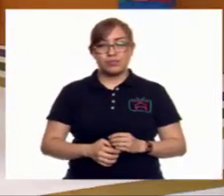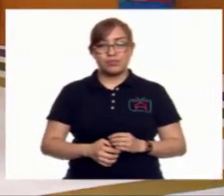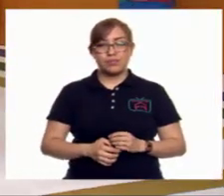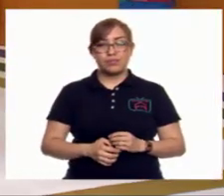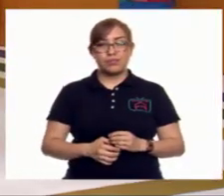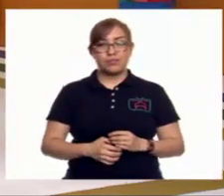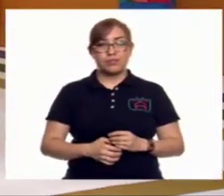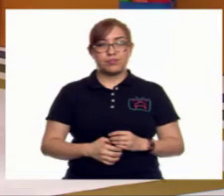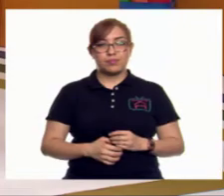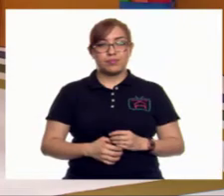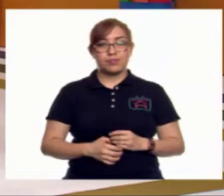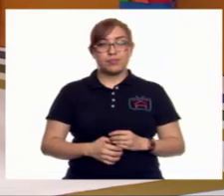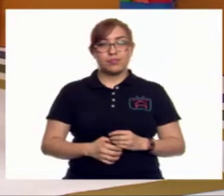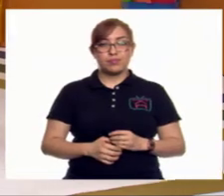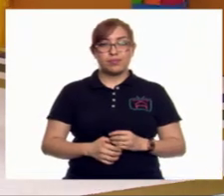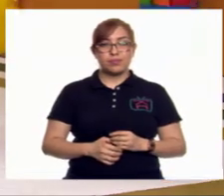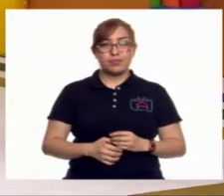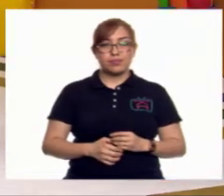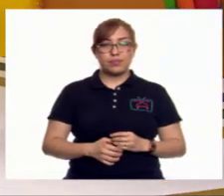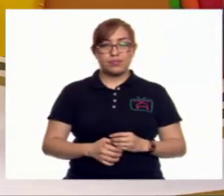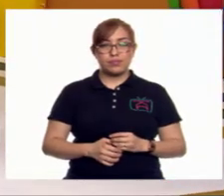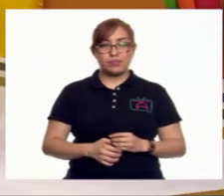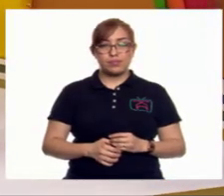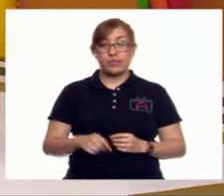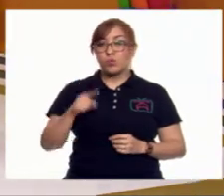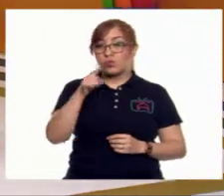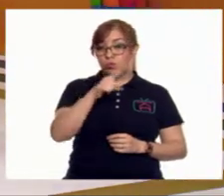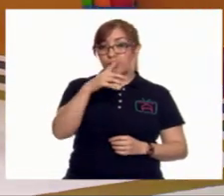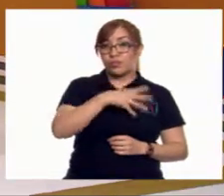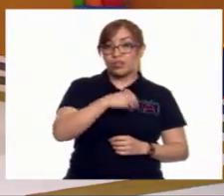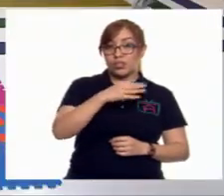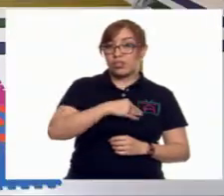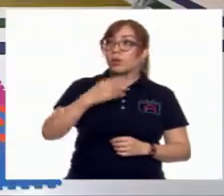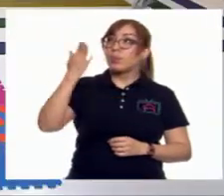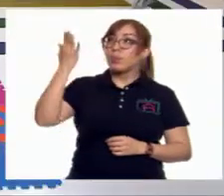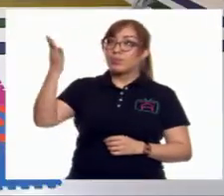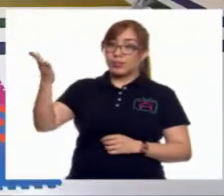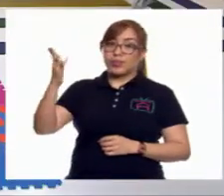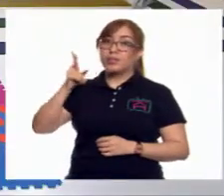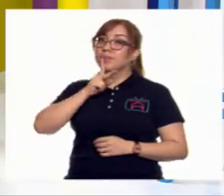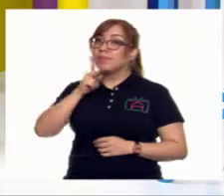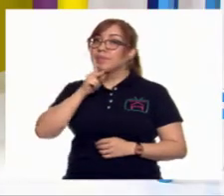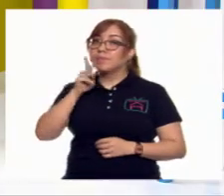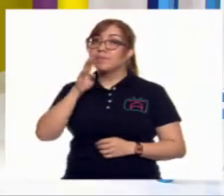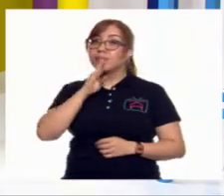hijo y le pides a tu mamá o tu papá un celular. Muy bien.